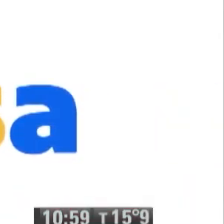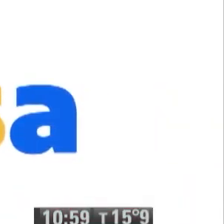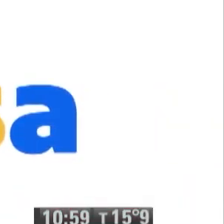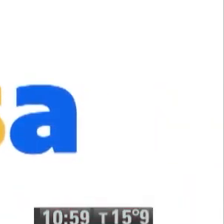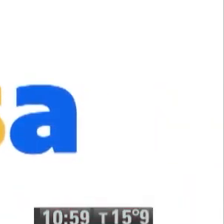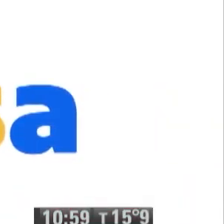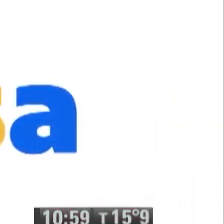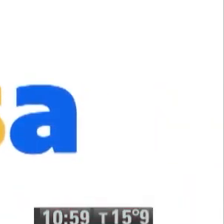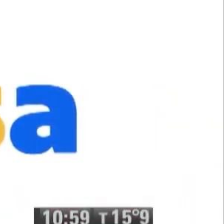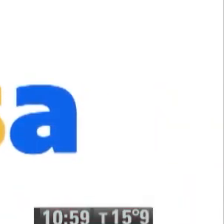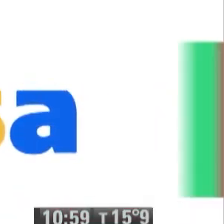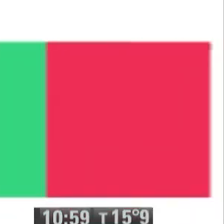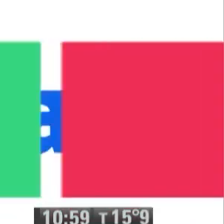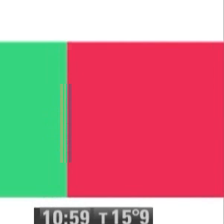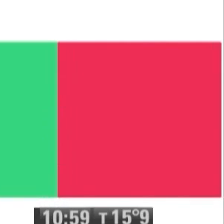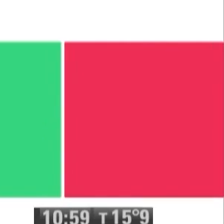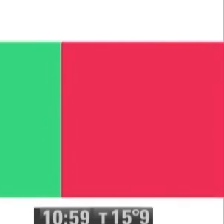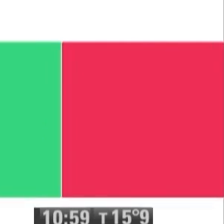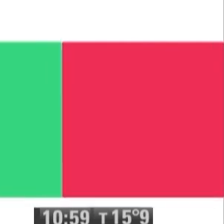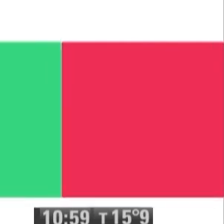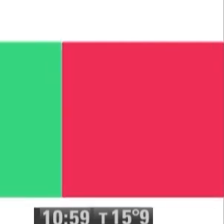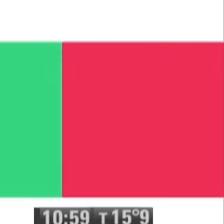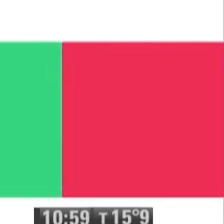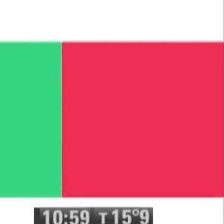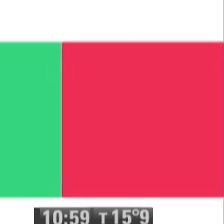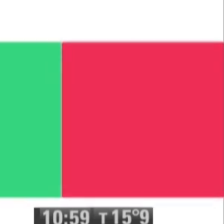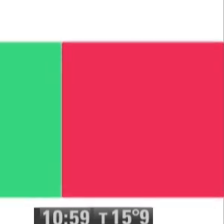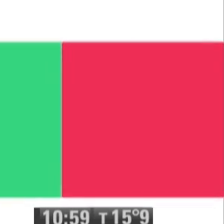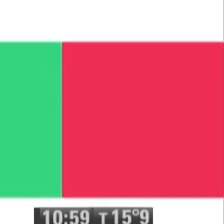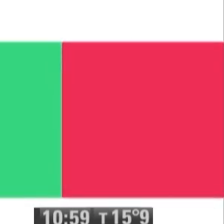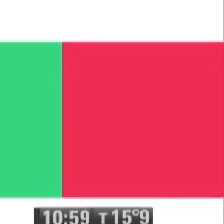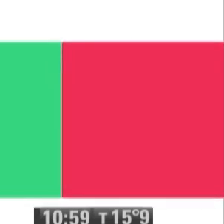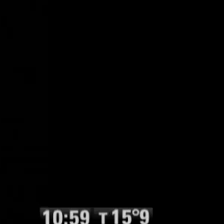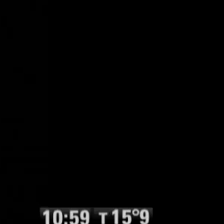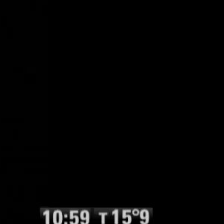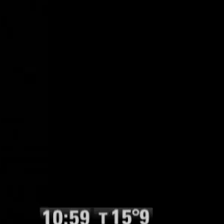casa aprendes en casa seguimos educando